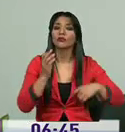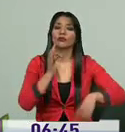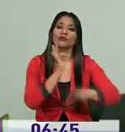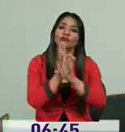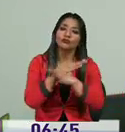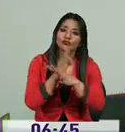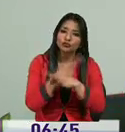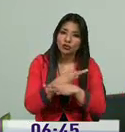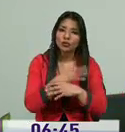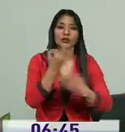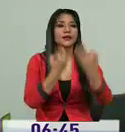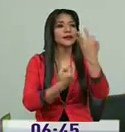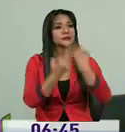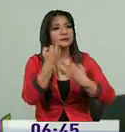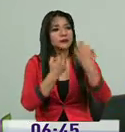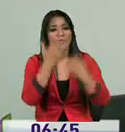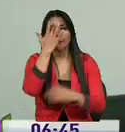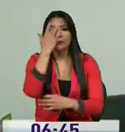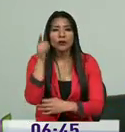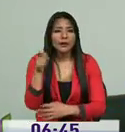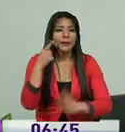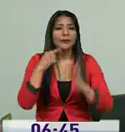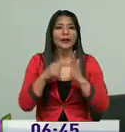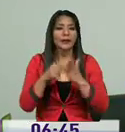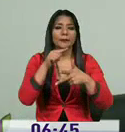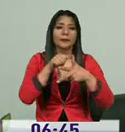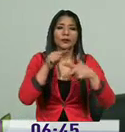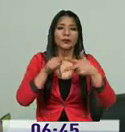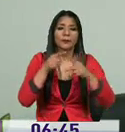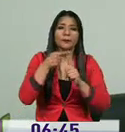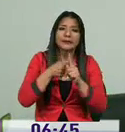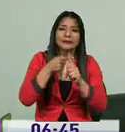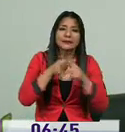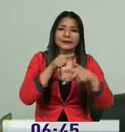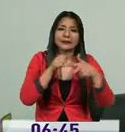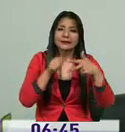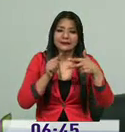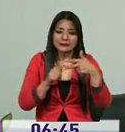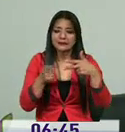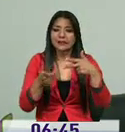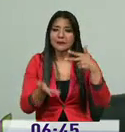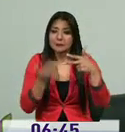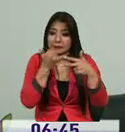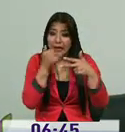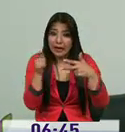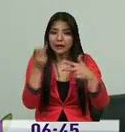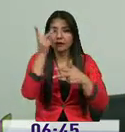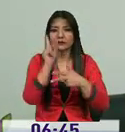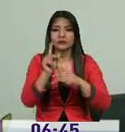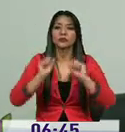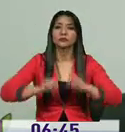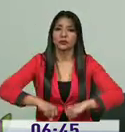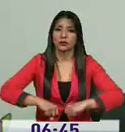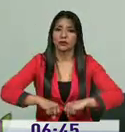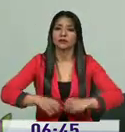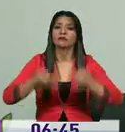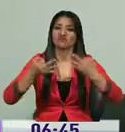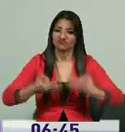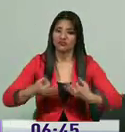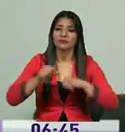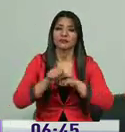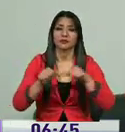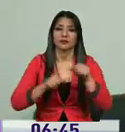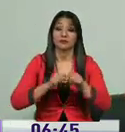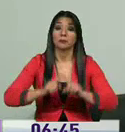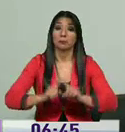que ellos nos expliquen por qué este pico que existió en estos meses y obviamente ahí tomar una decisión ya de forma administrativa,